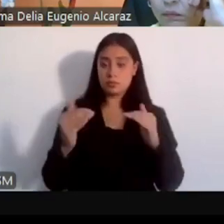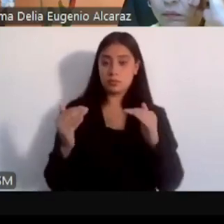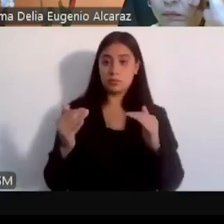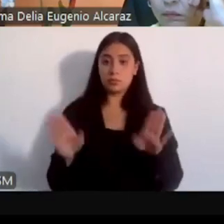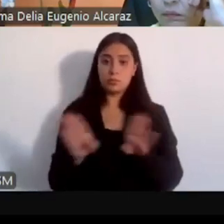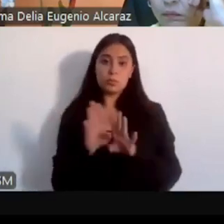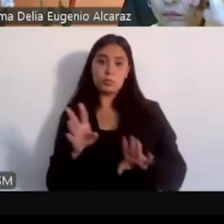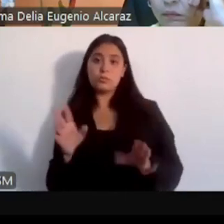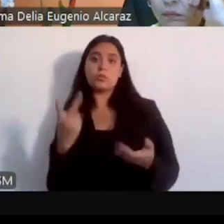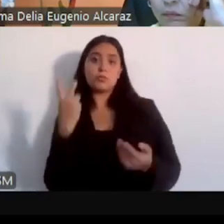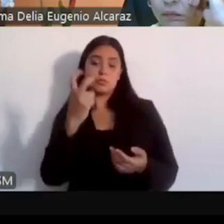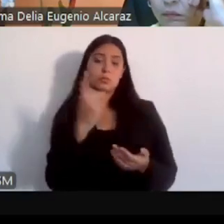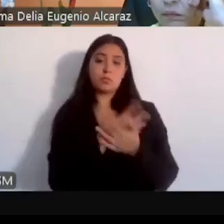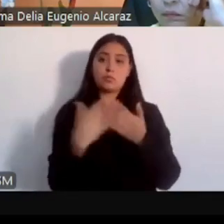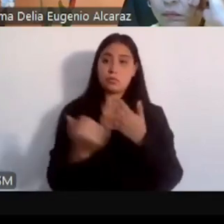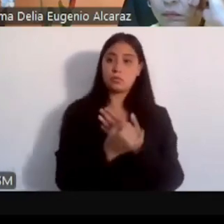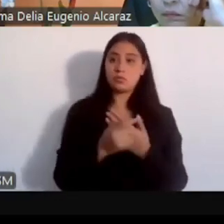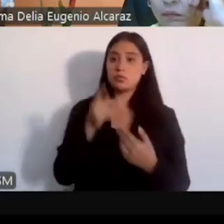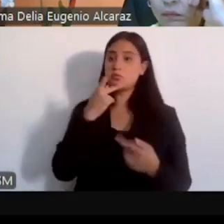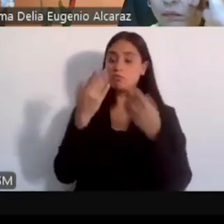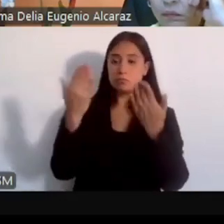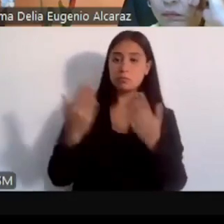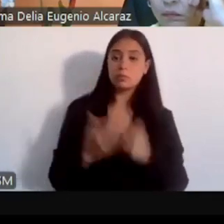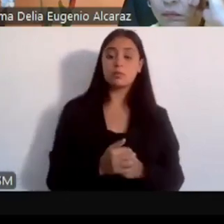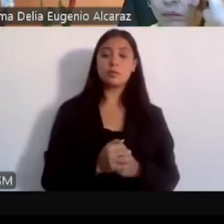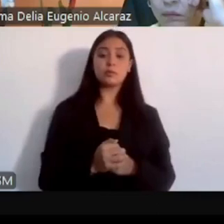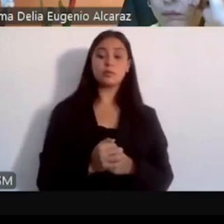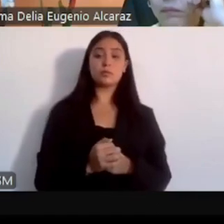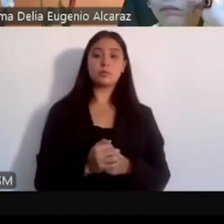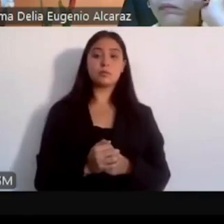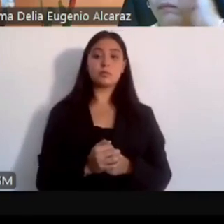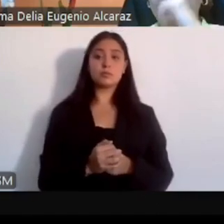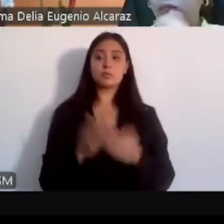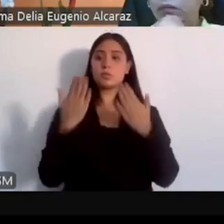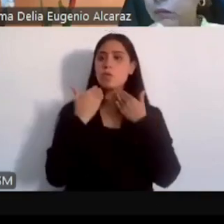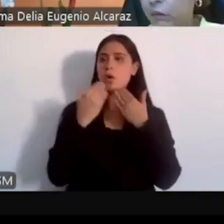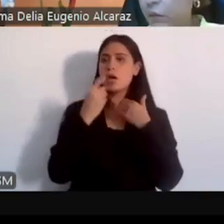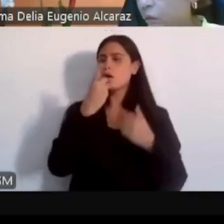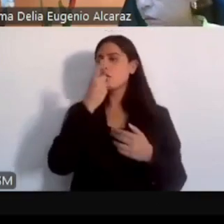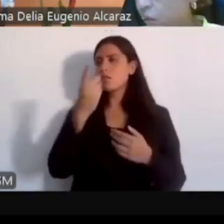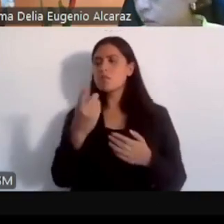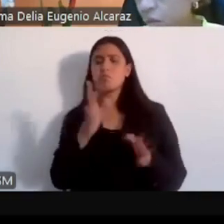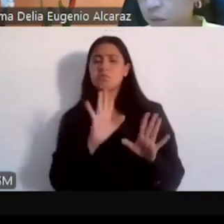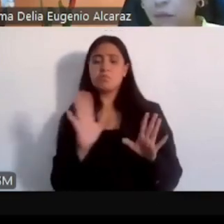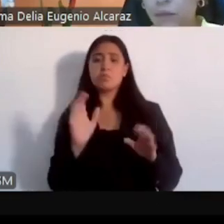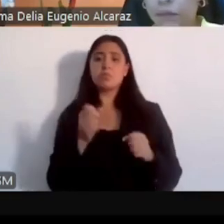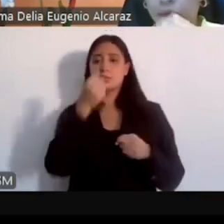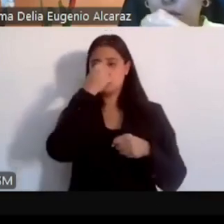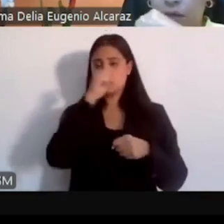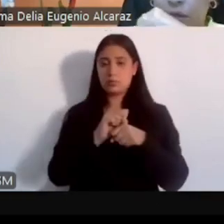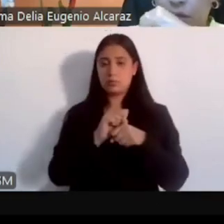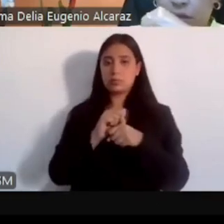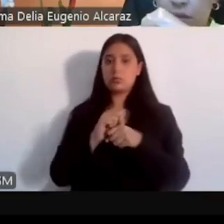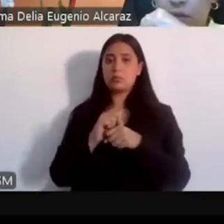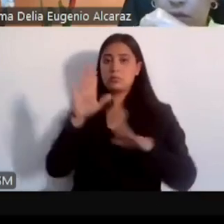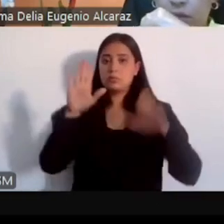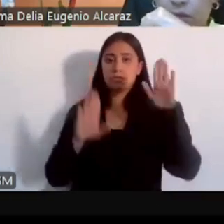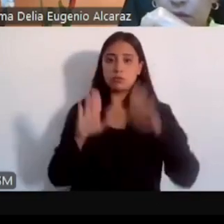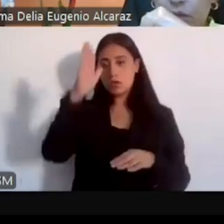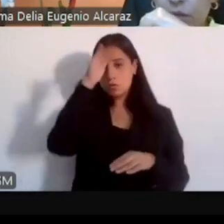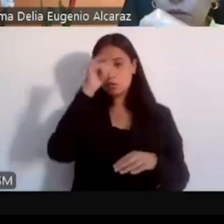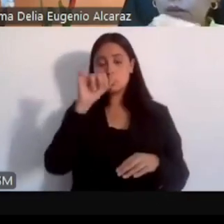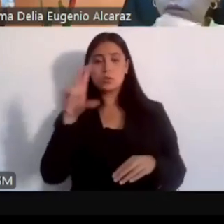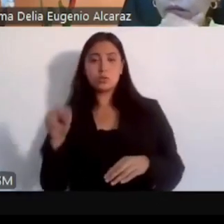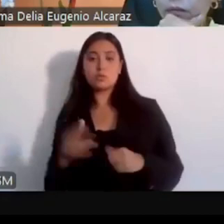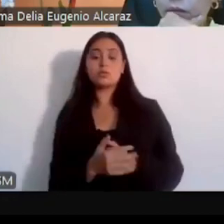consideración el proyecto del que se ha dado cuenta No habiendo comentarios al respecto Secret la votación por favor